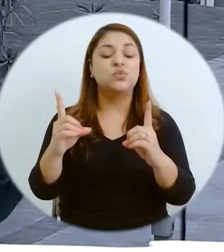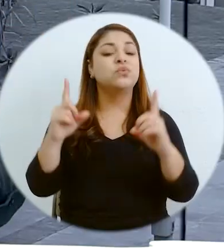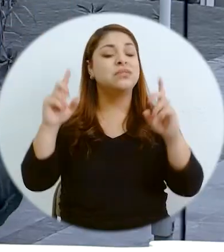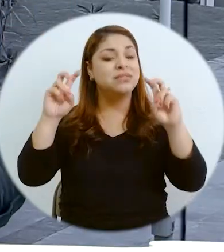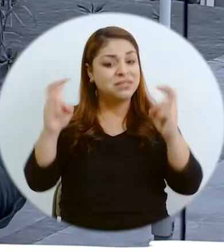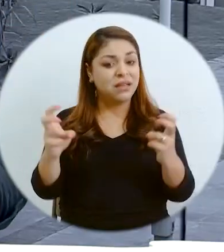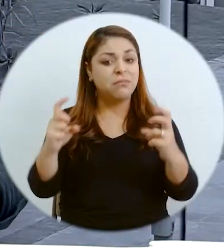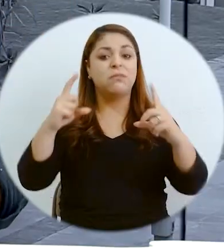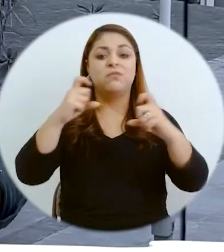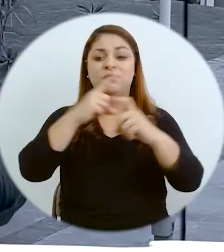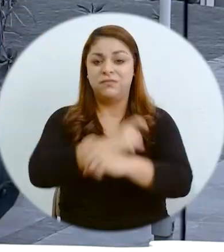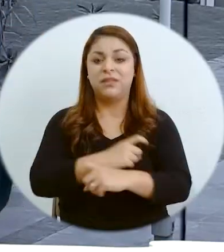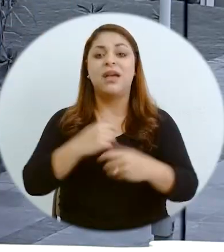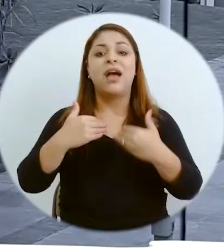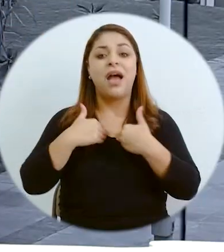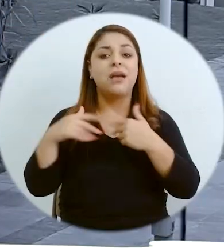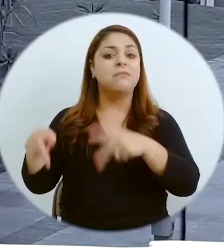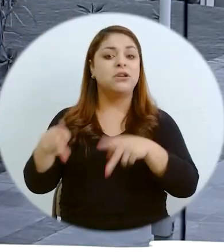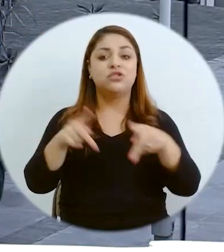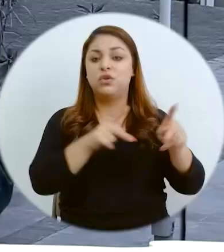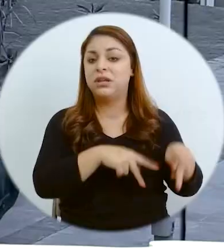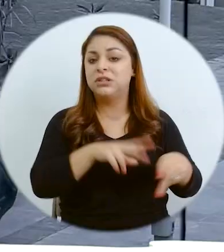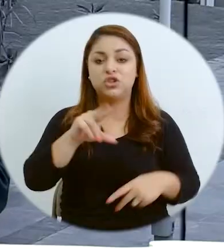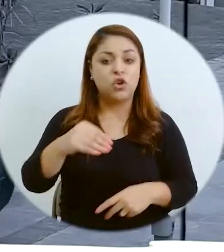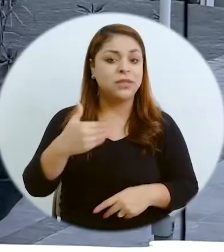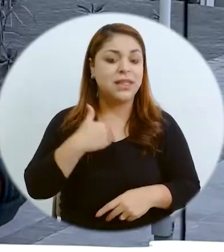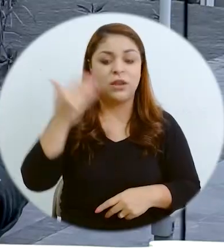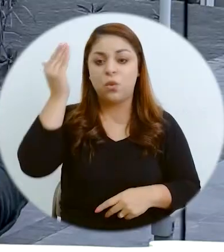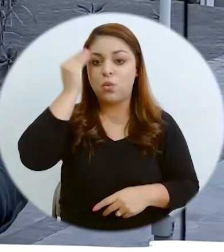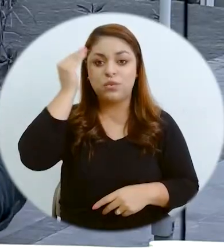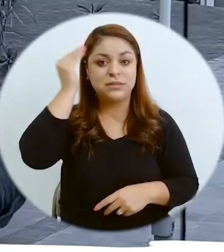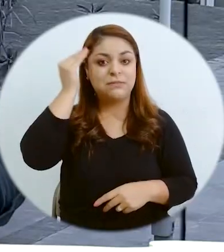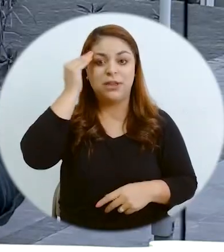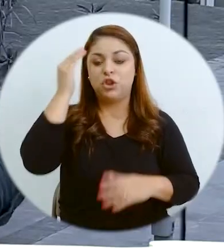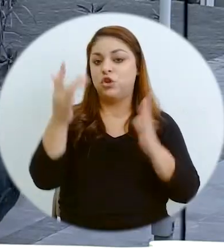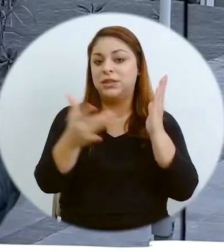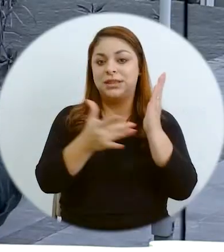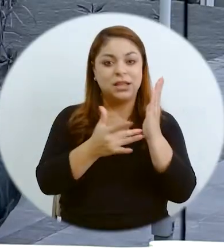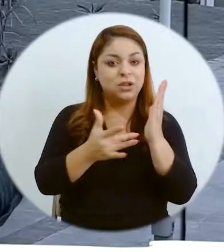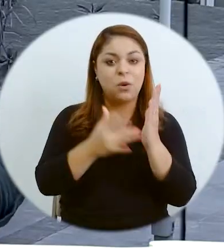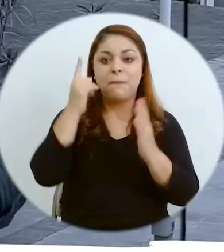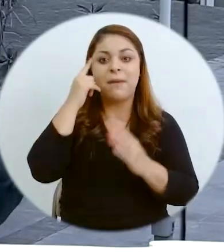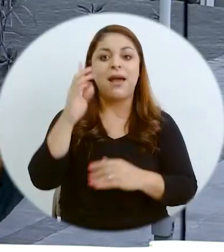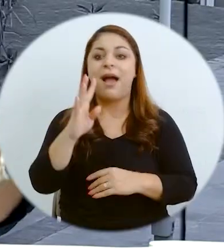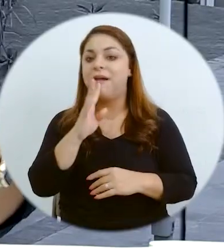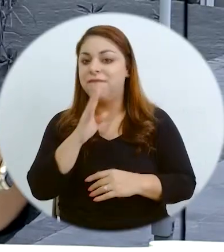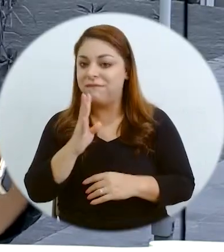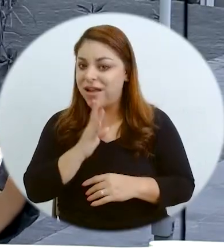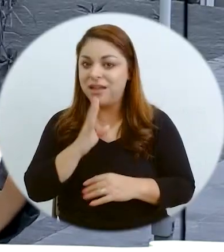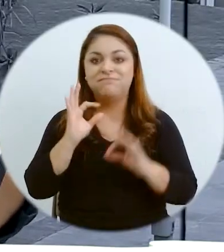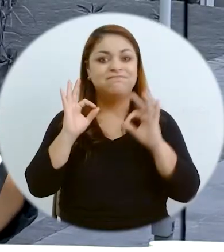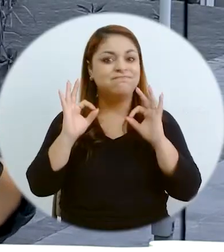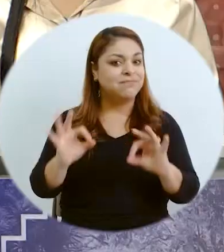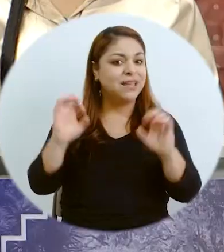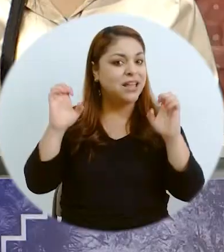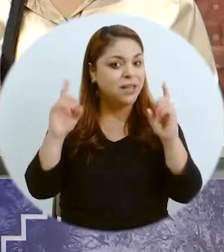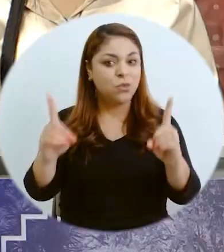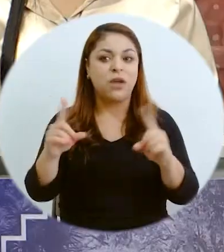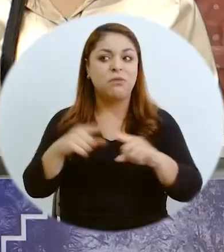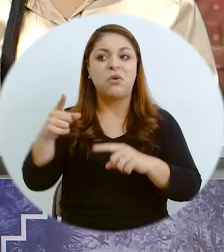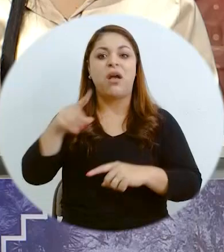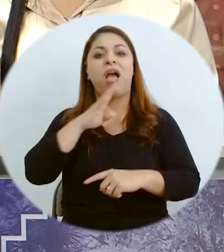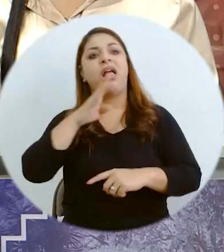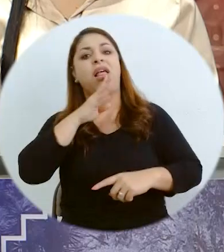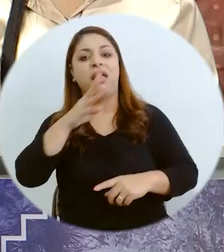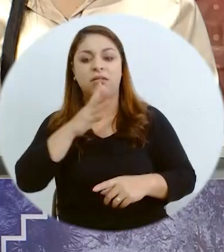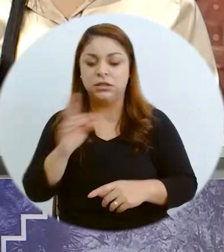tema muy complejo y hay personas que no tienen el conocimiento técnico para hablar de la